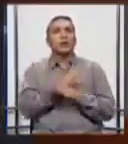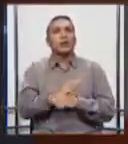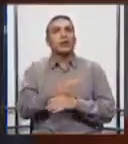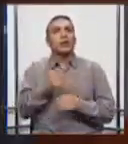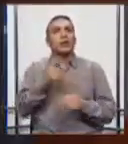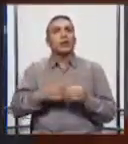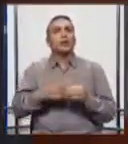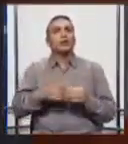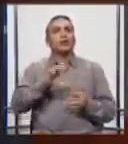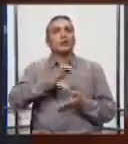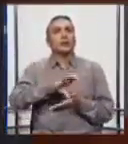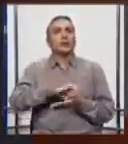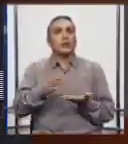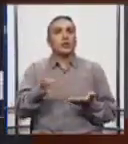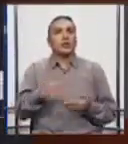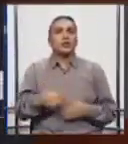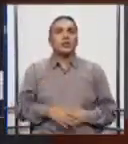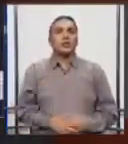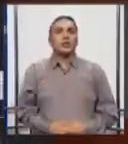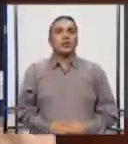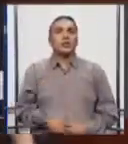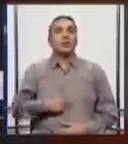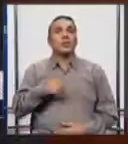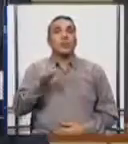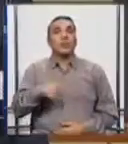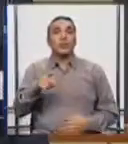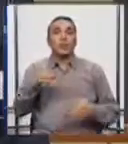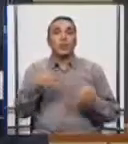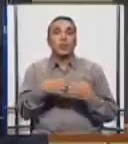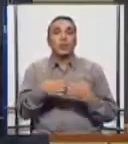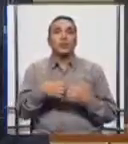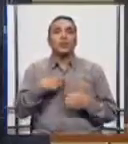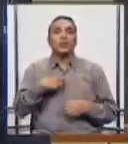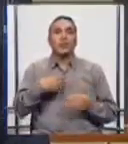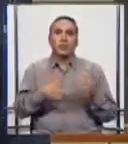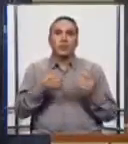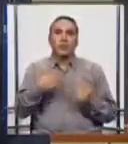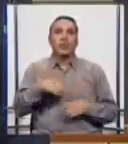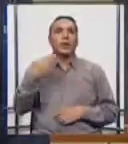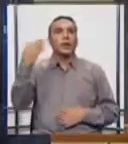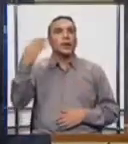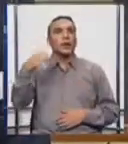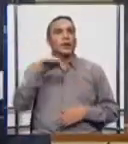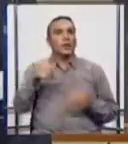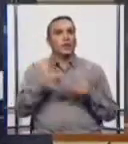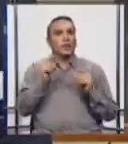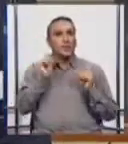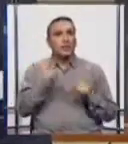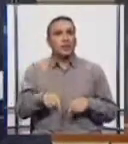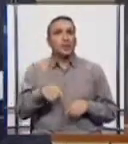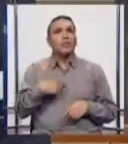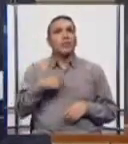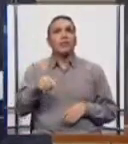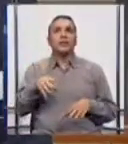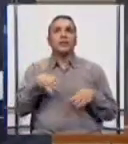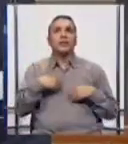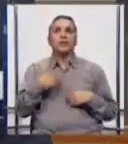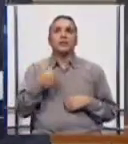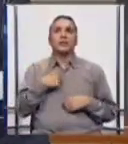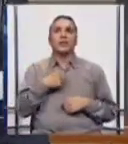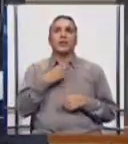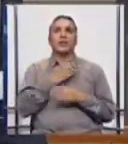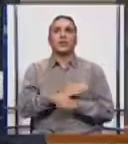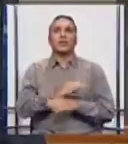refiere que hay una mayor presencia del alcalde y de sus equipos de demandar de la alcaldía asuma su sol de